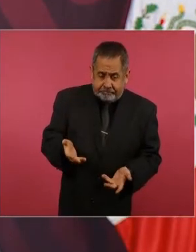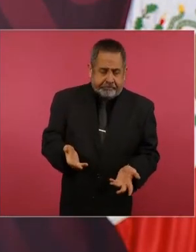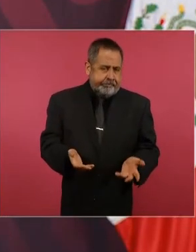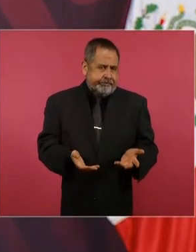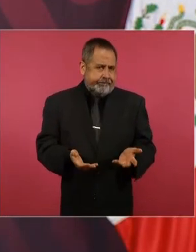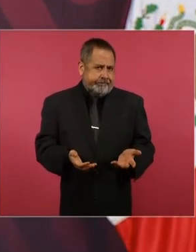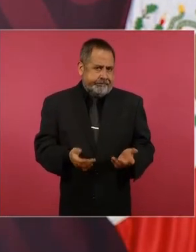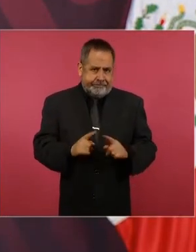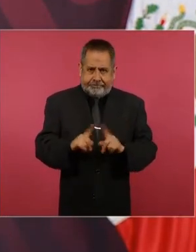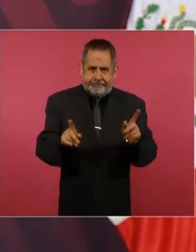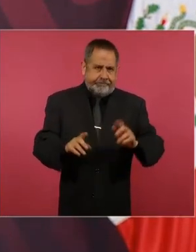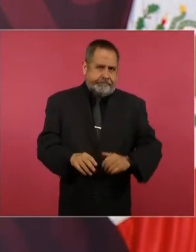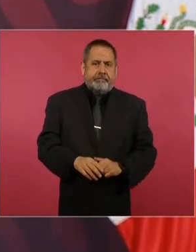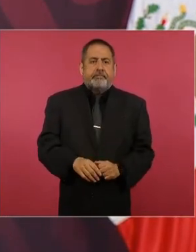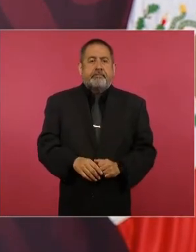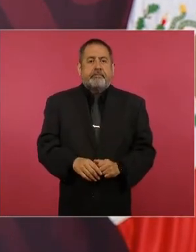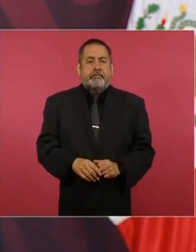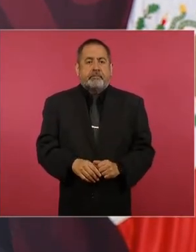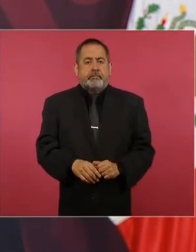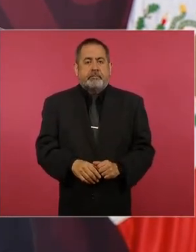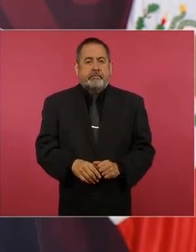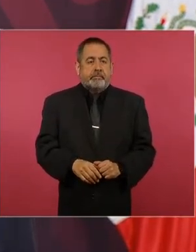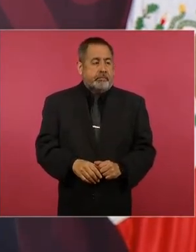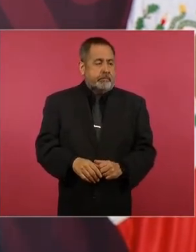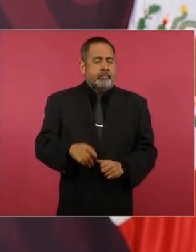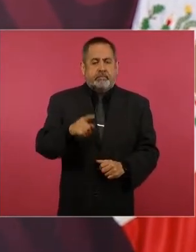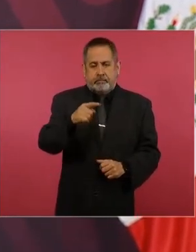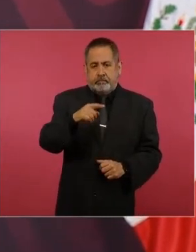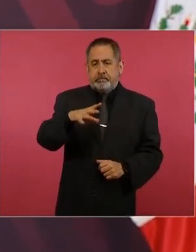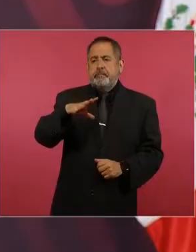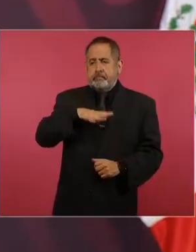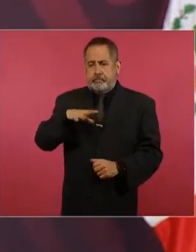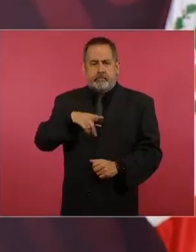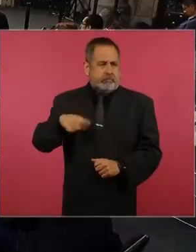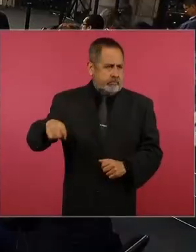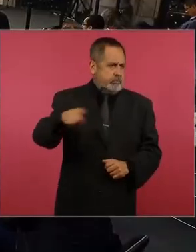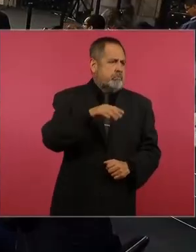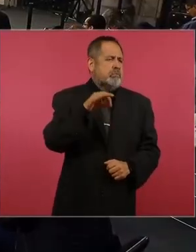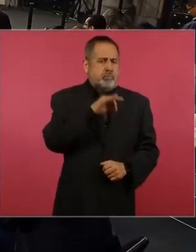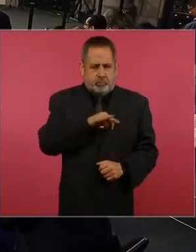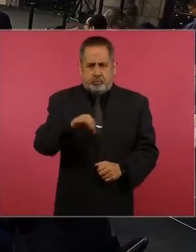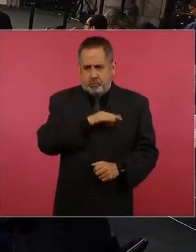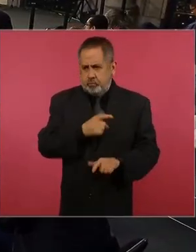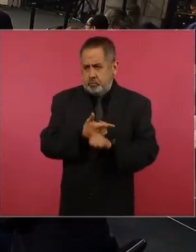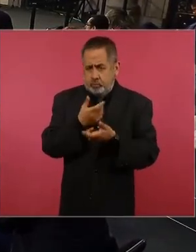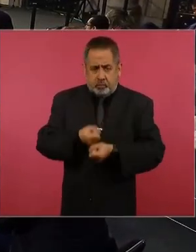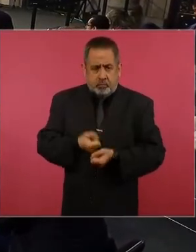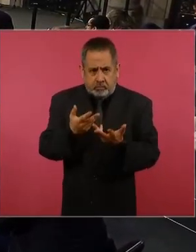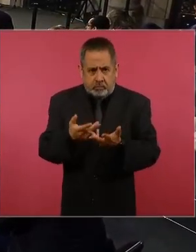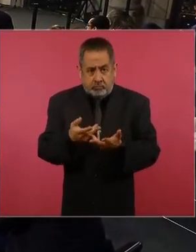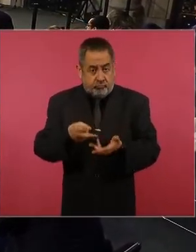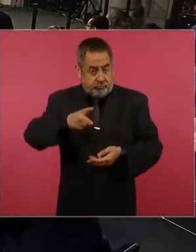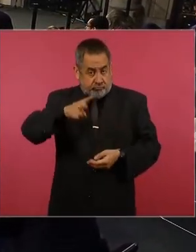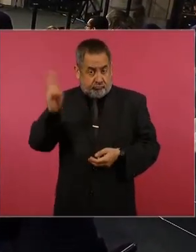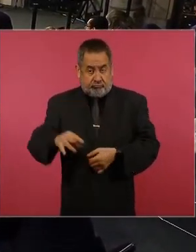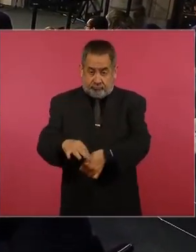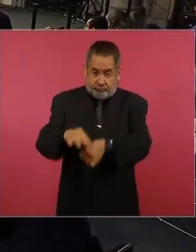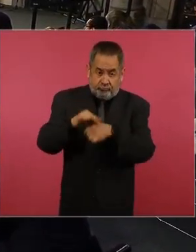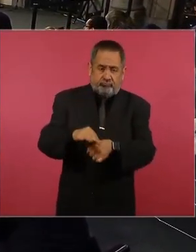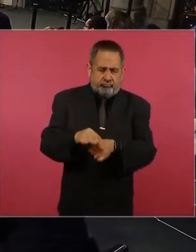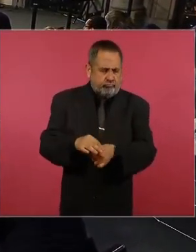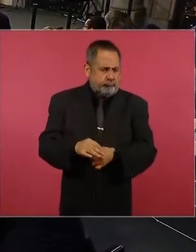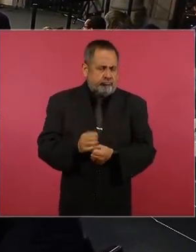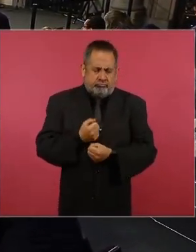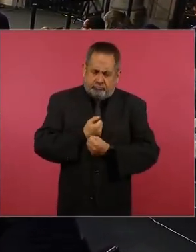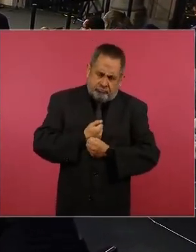Porque una cosa es que exista la libertad de expresión y otra, muy distinta, es que